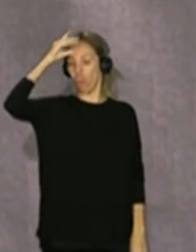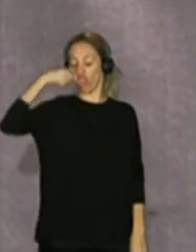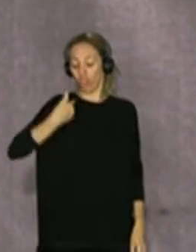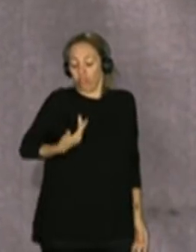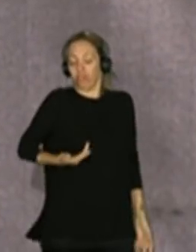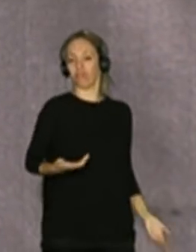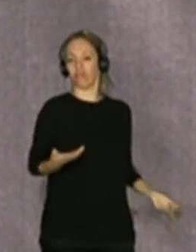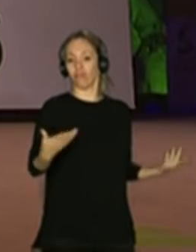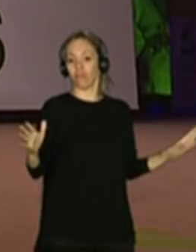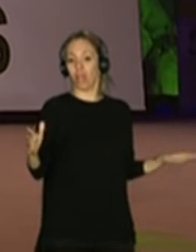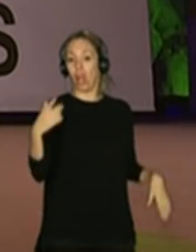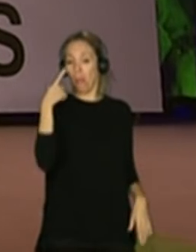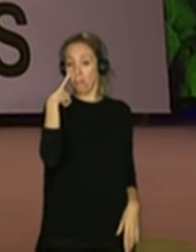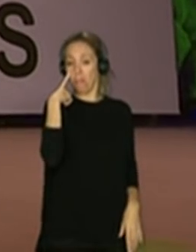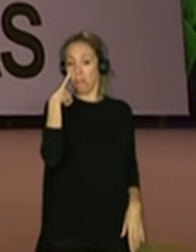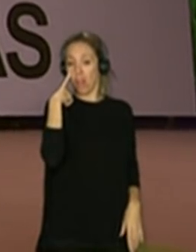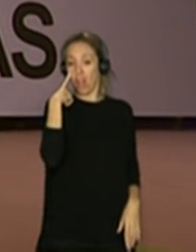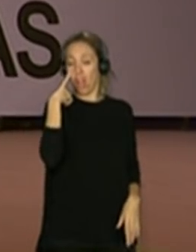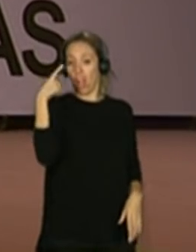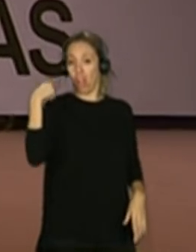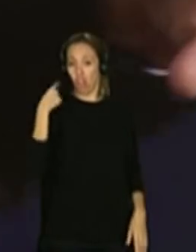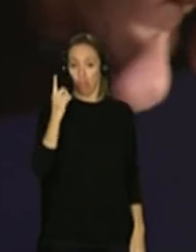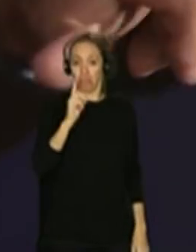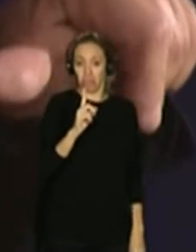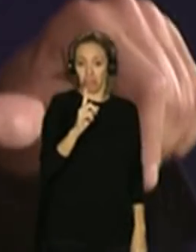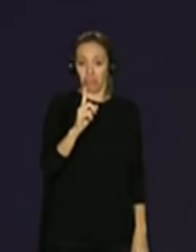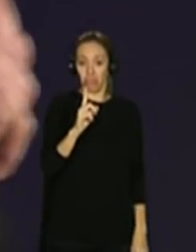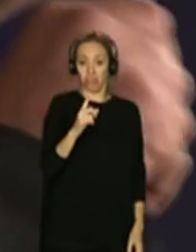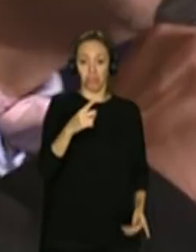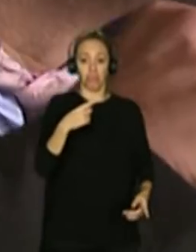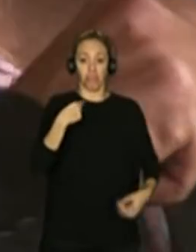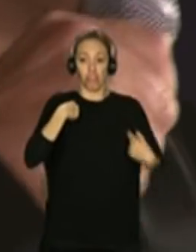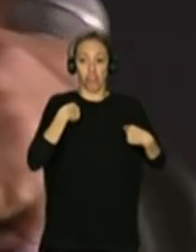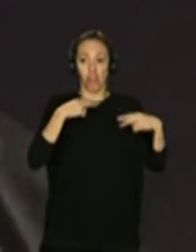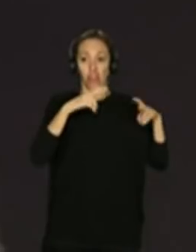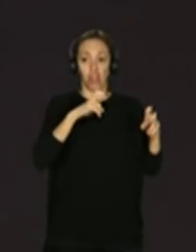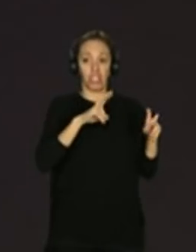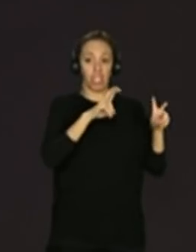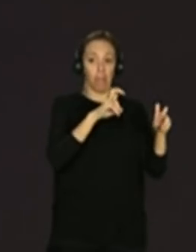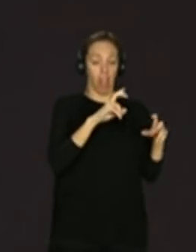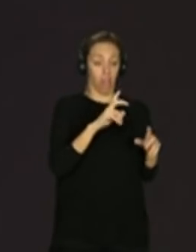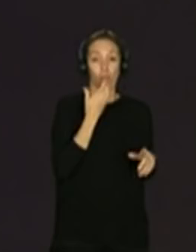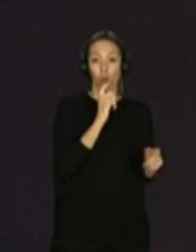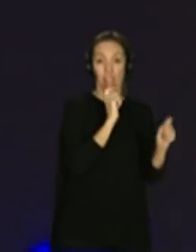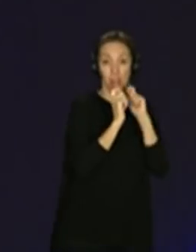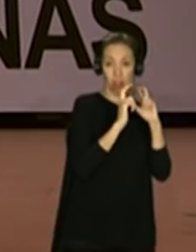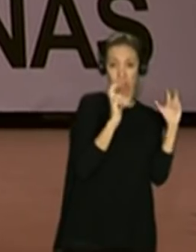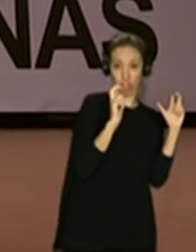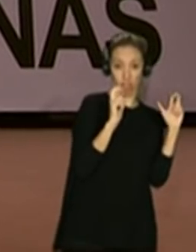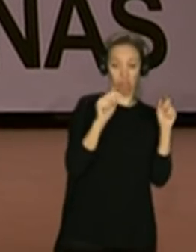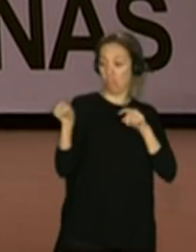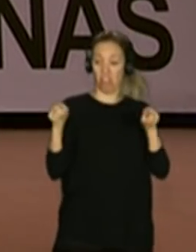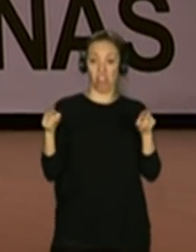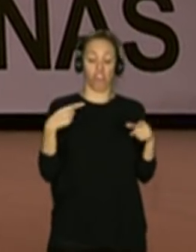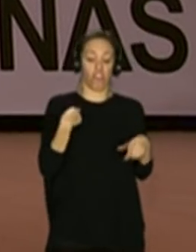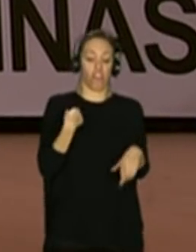mira, te cojo y voy a los dos. Les hago ¡pua! En murgas a los dos. Los rompo. ¿Esto qué fue?